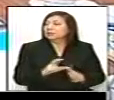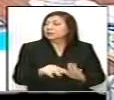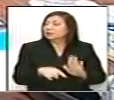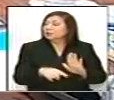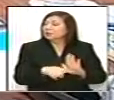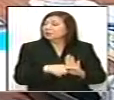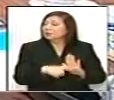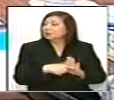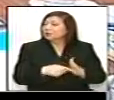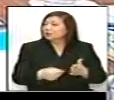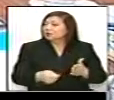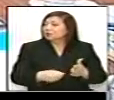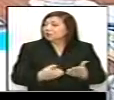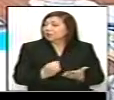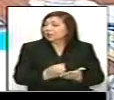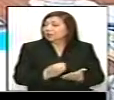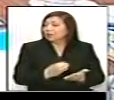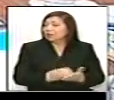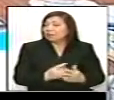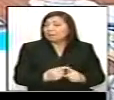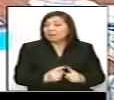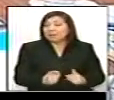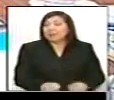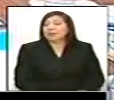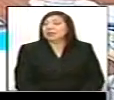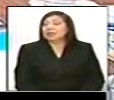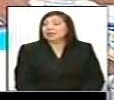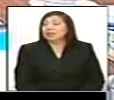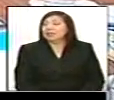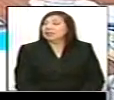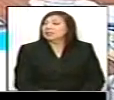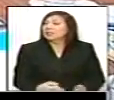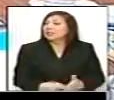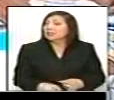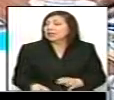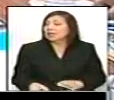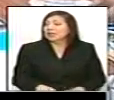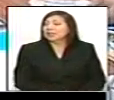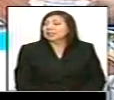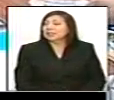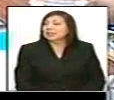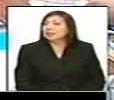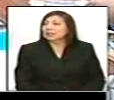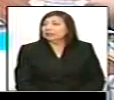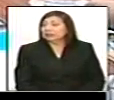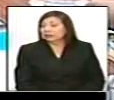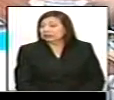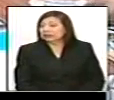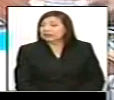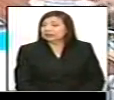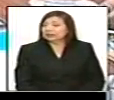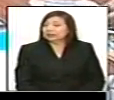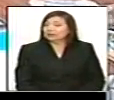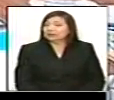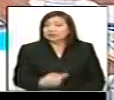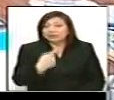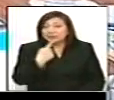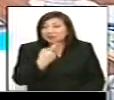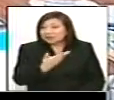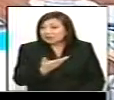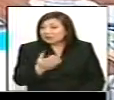niega a la suscripción de contratos, pero sin embargo se hace del sudor del